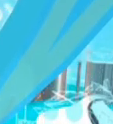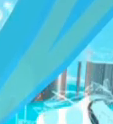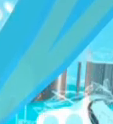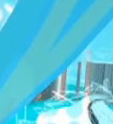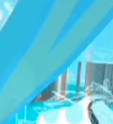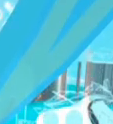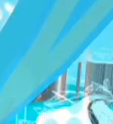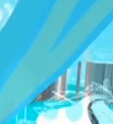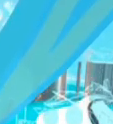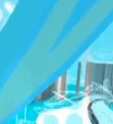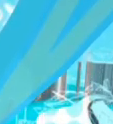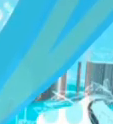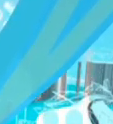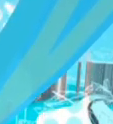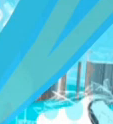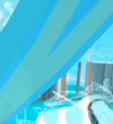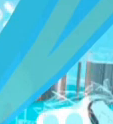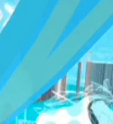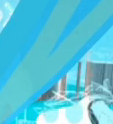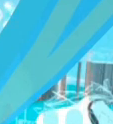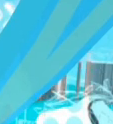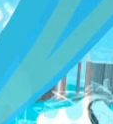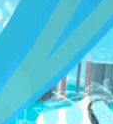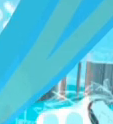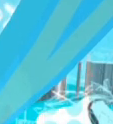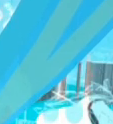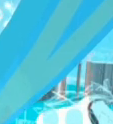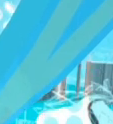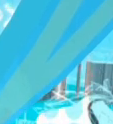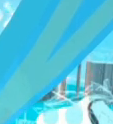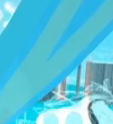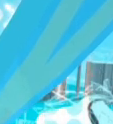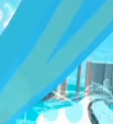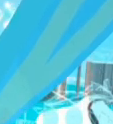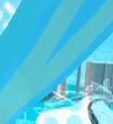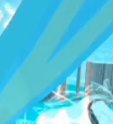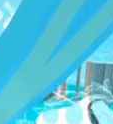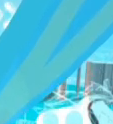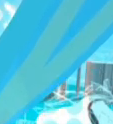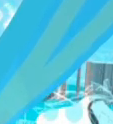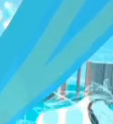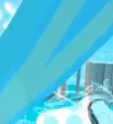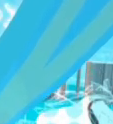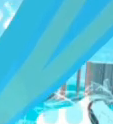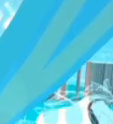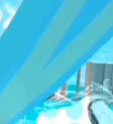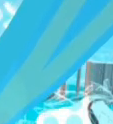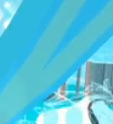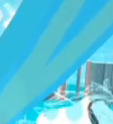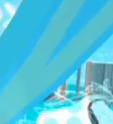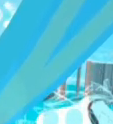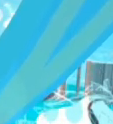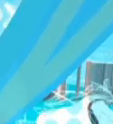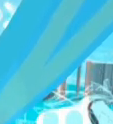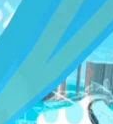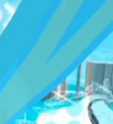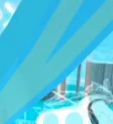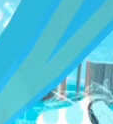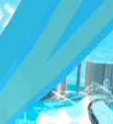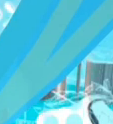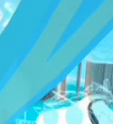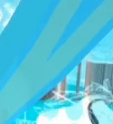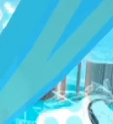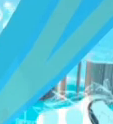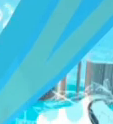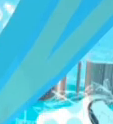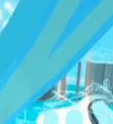corrupción. La corrupción no solo cuando media dinero o un favor económico. Hay